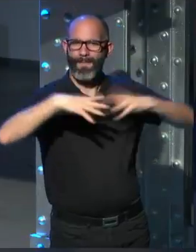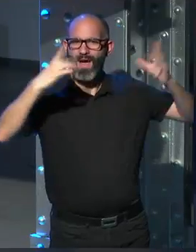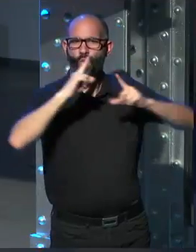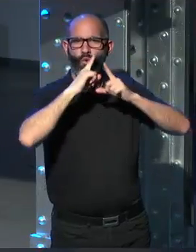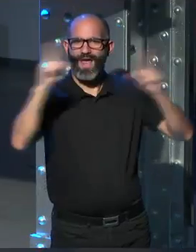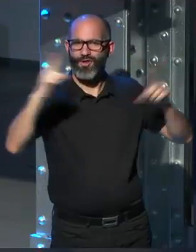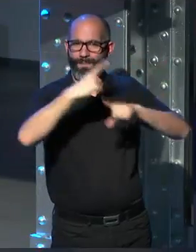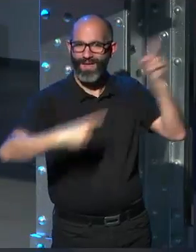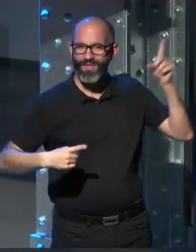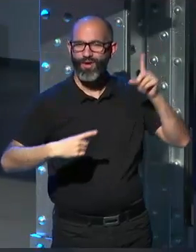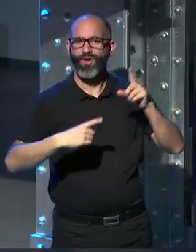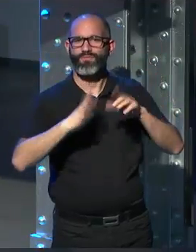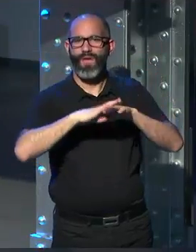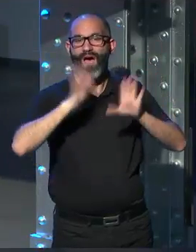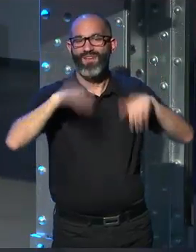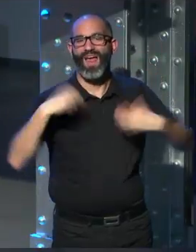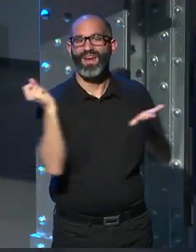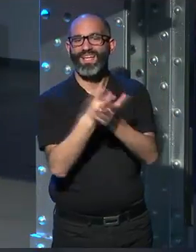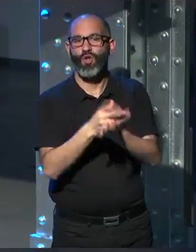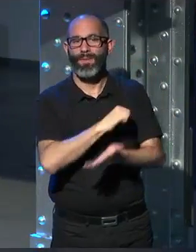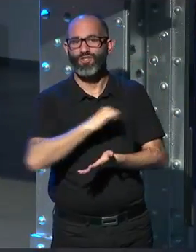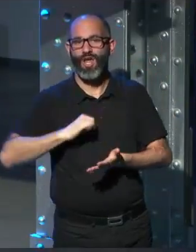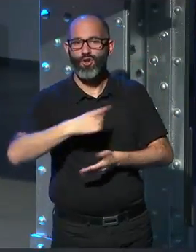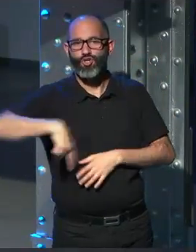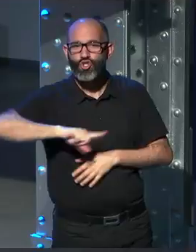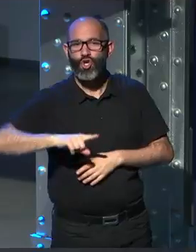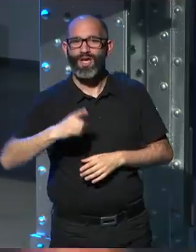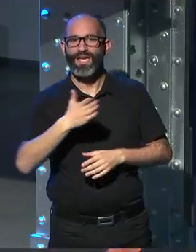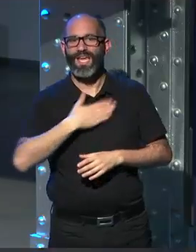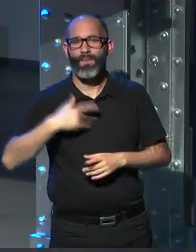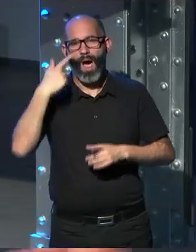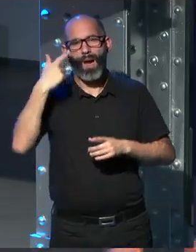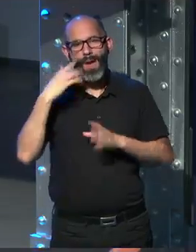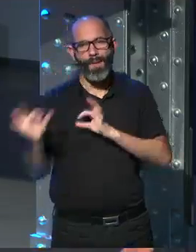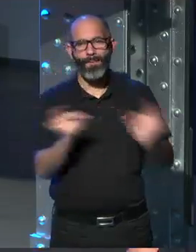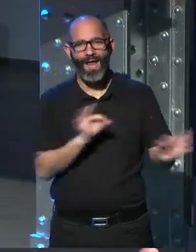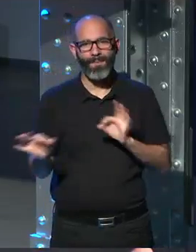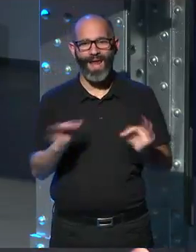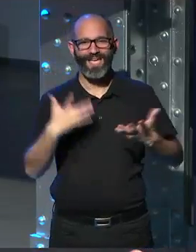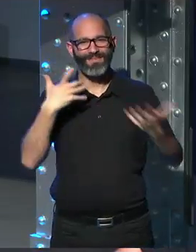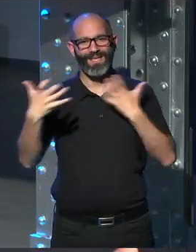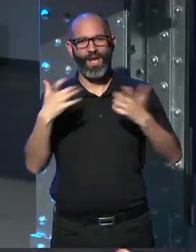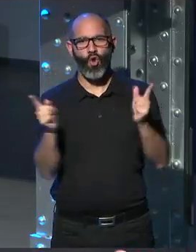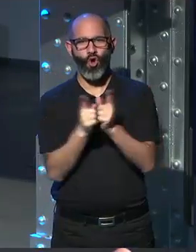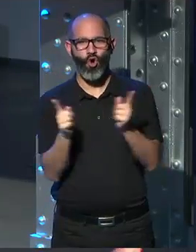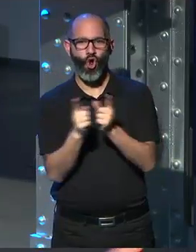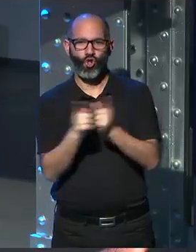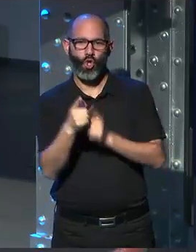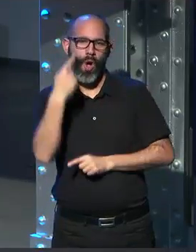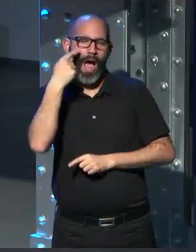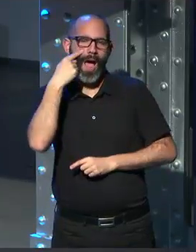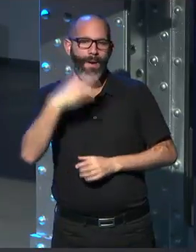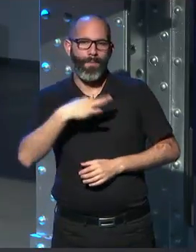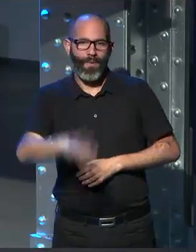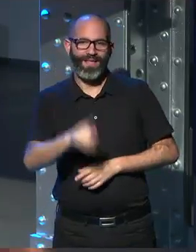como reto personal nos planteamos el preparar un pequeño espectáculo que